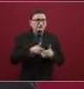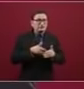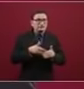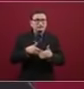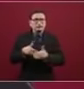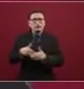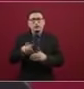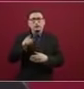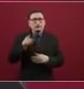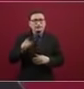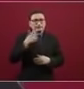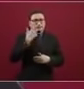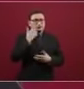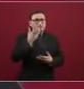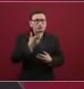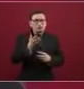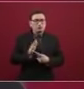presentar